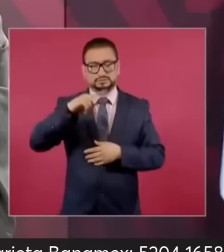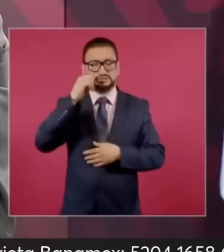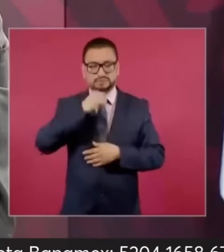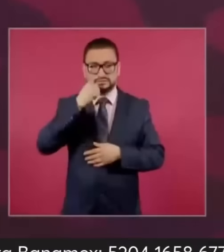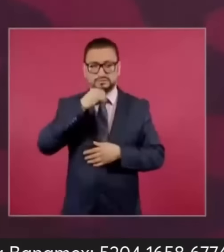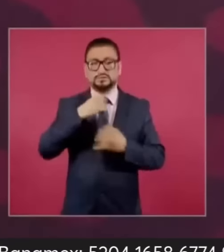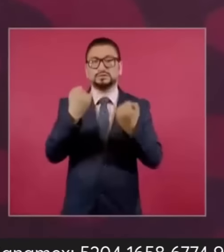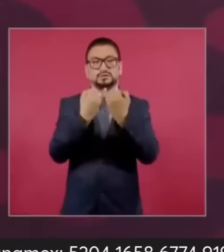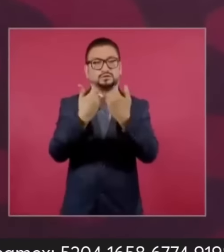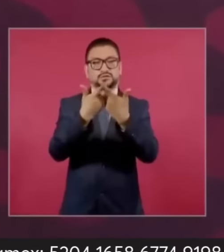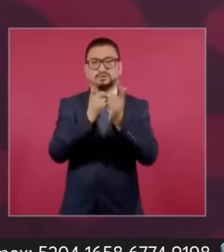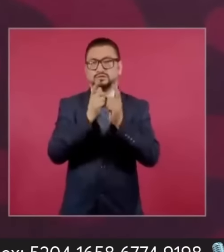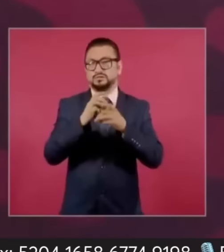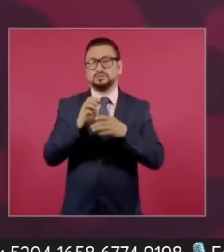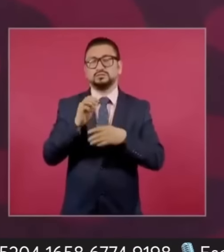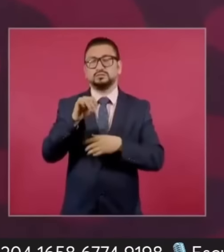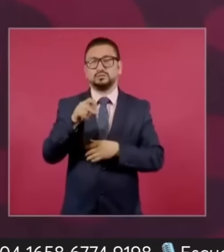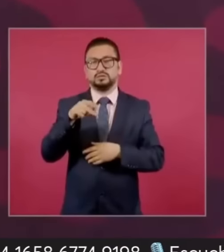incluyendo a Morena.